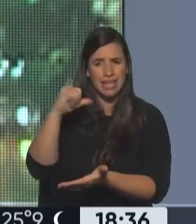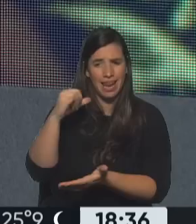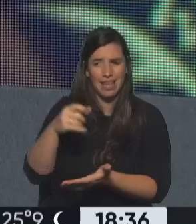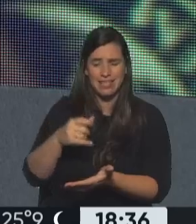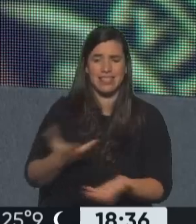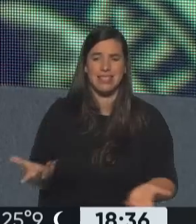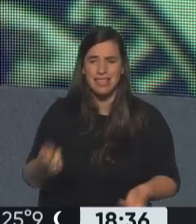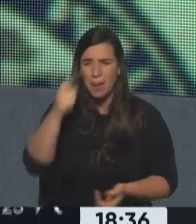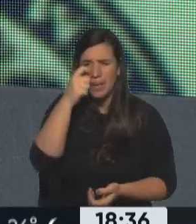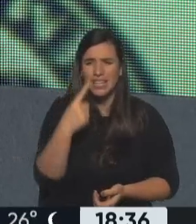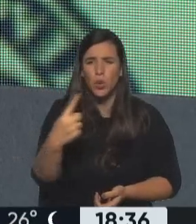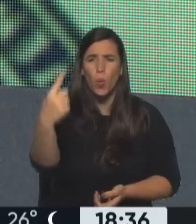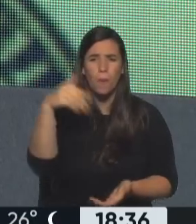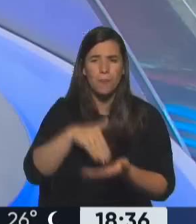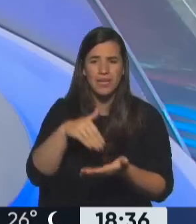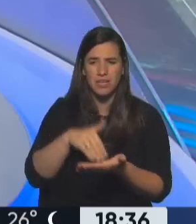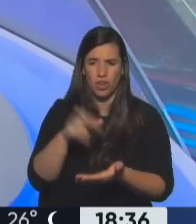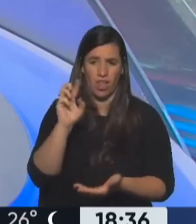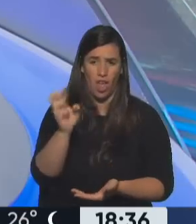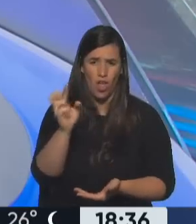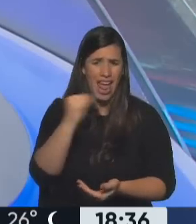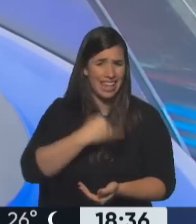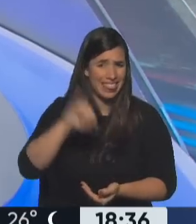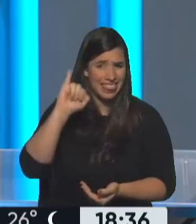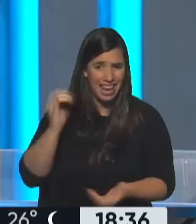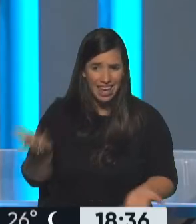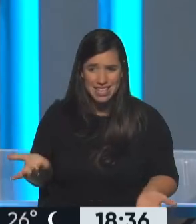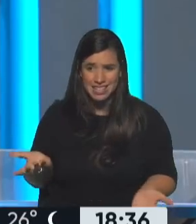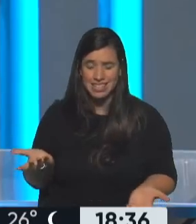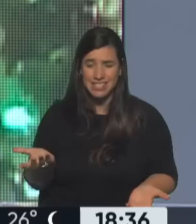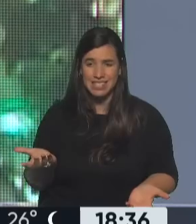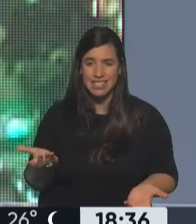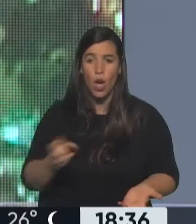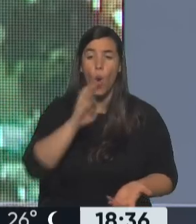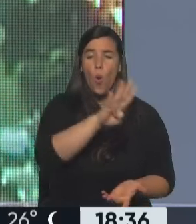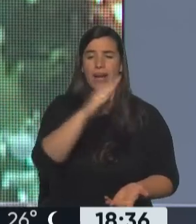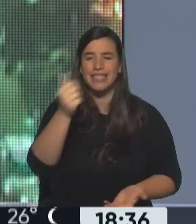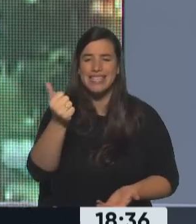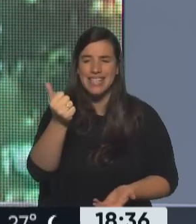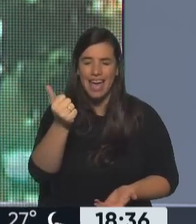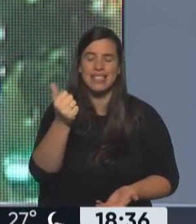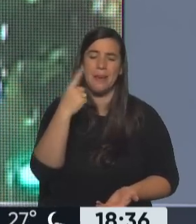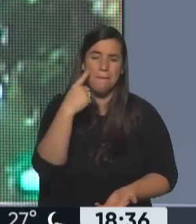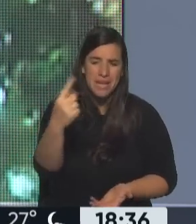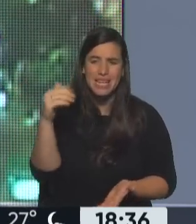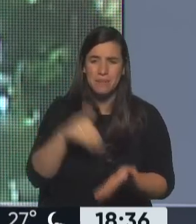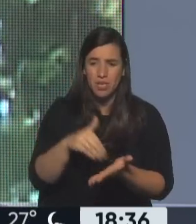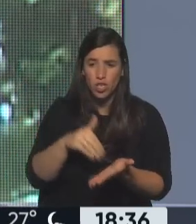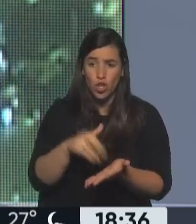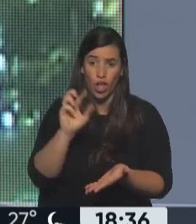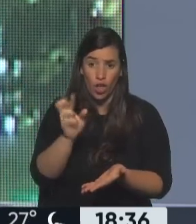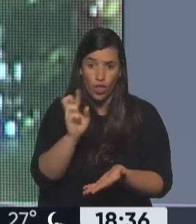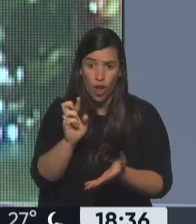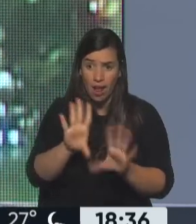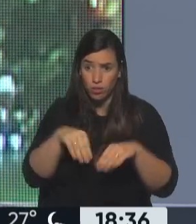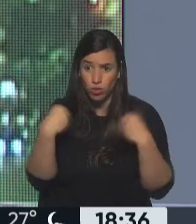esos 21.000 millones de dólares de intereses. O sea, de esos 46.000 quedaron 7.000 y pico nada más.